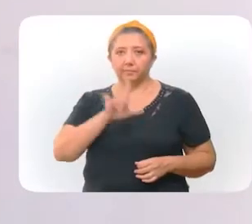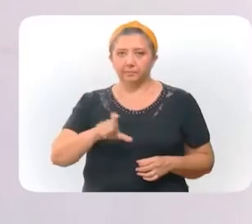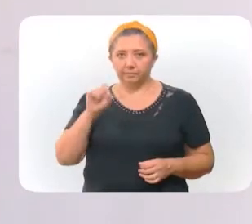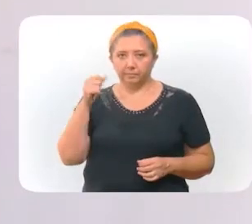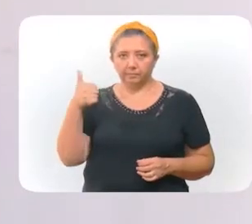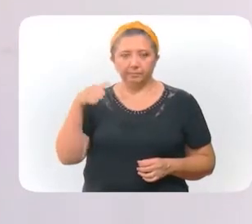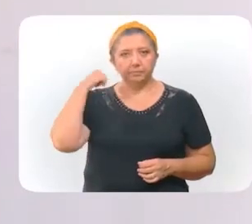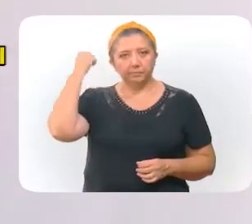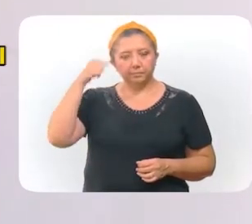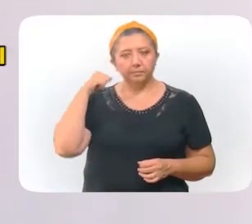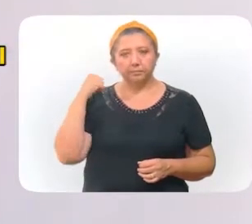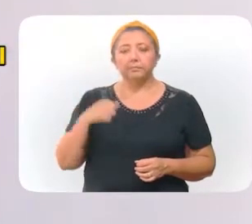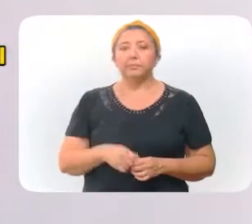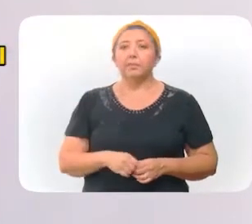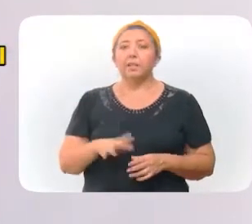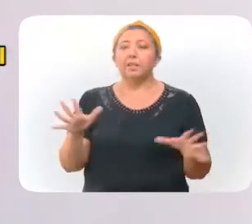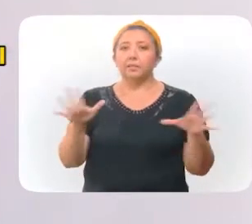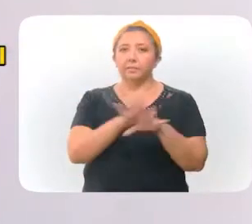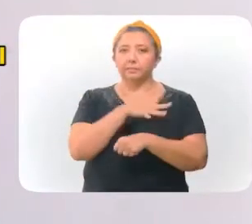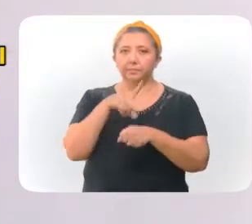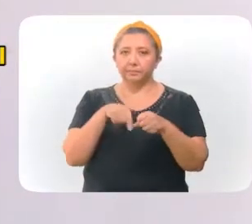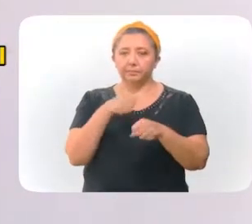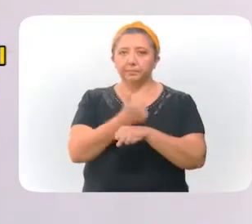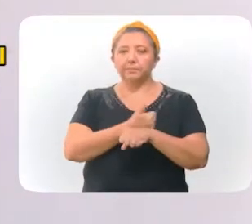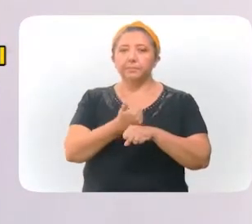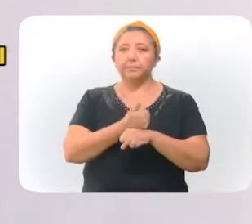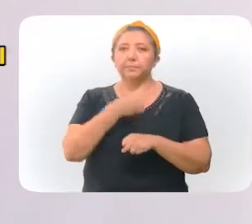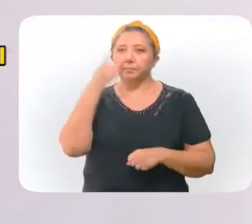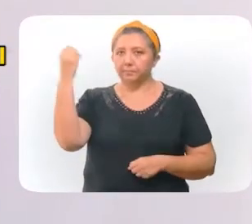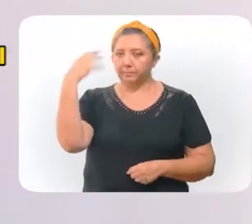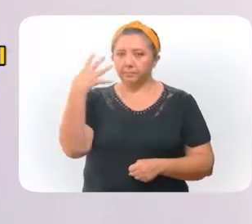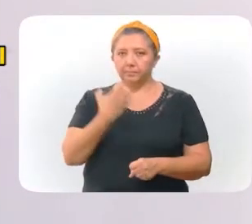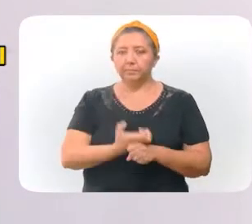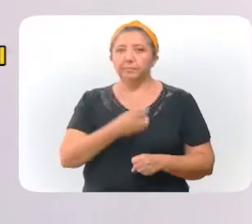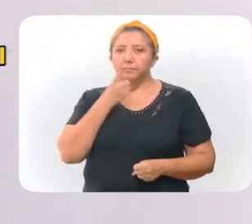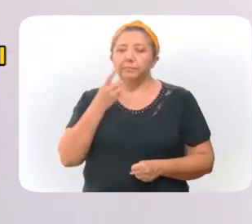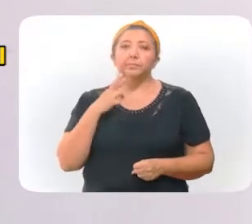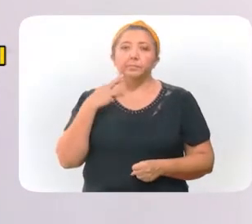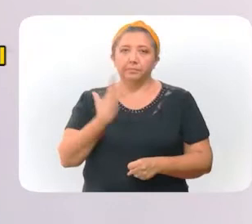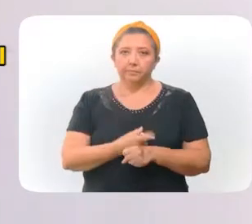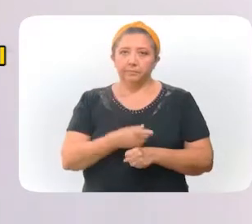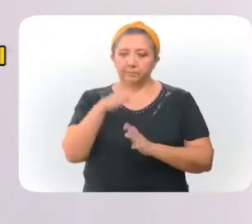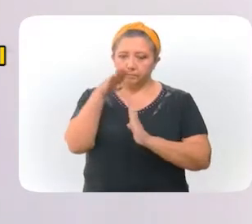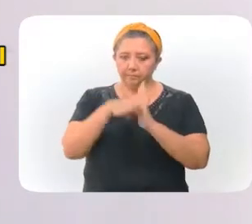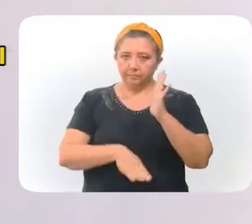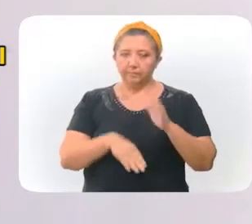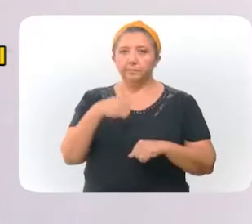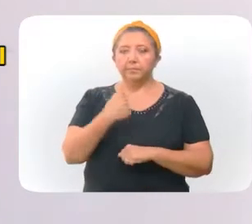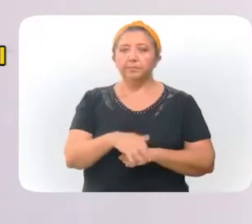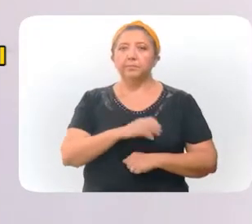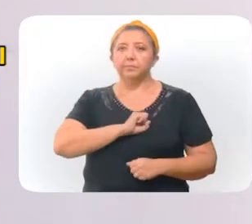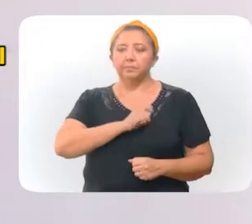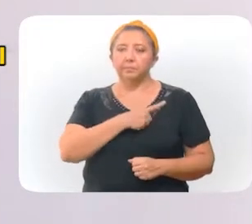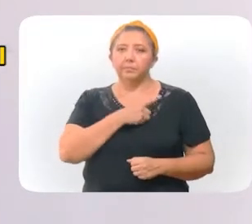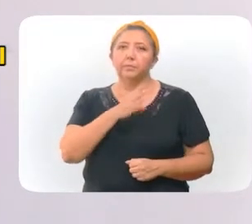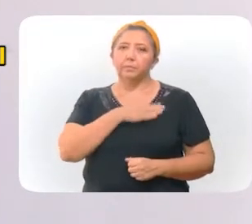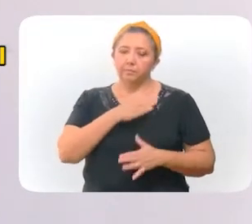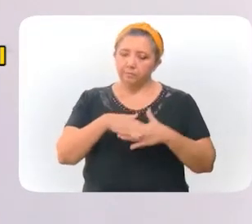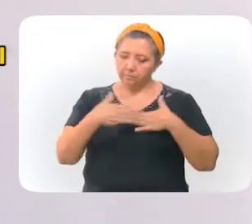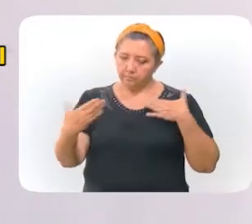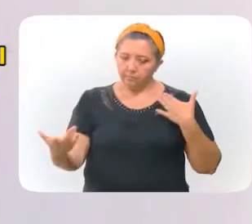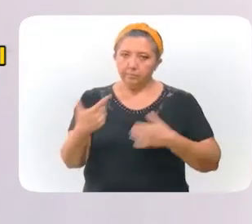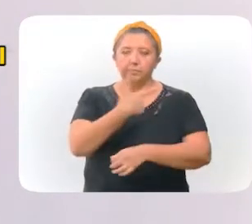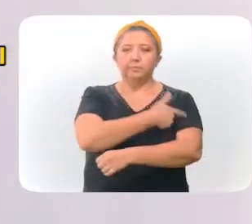lunes 26 de abril. Tras el cambio a color amarillo del semáforo epidemiológico estatal, resultado del descenso en los indicadores de salud y el buen avance